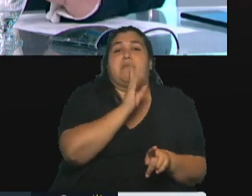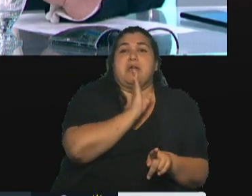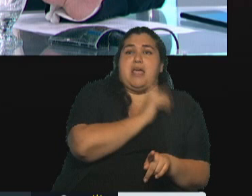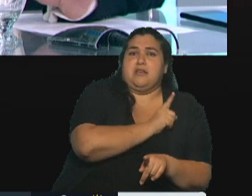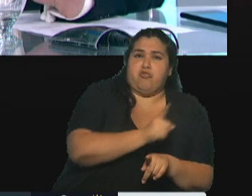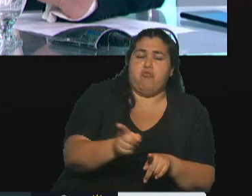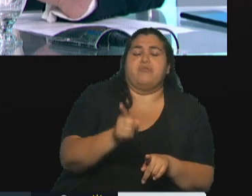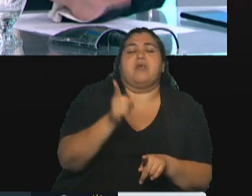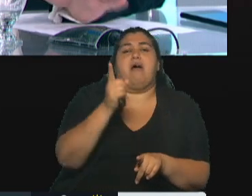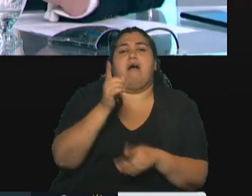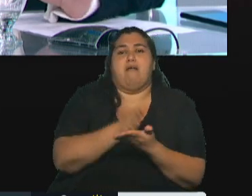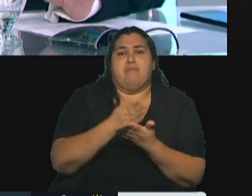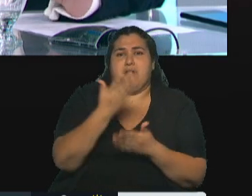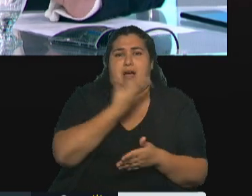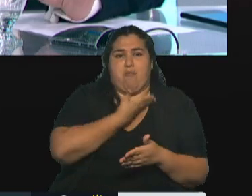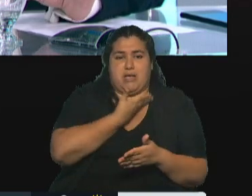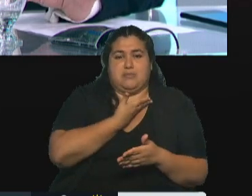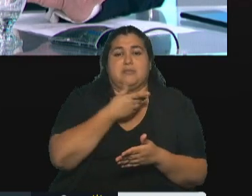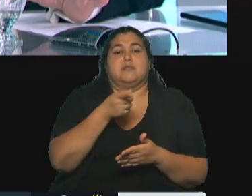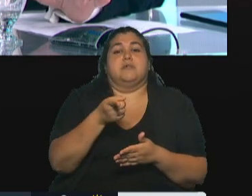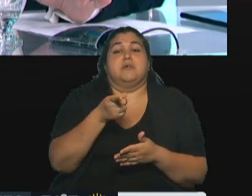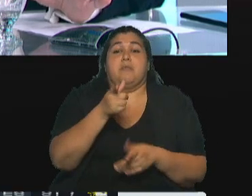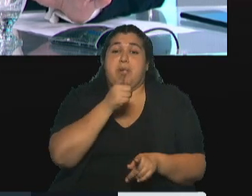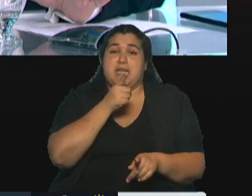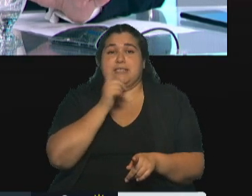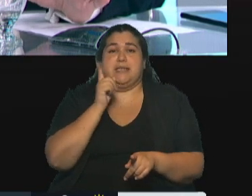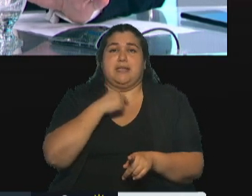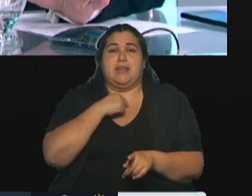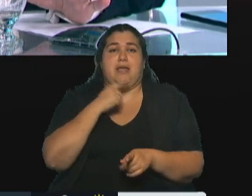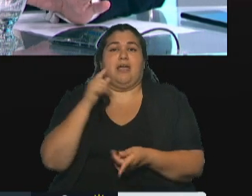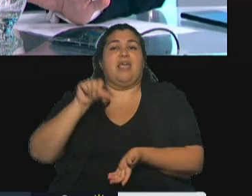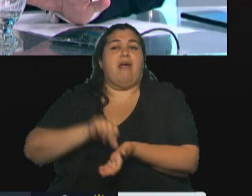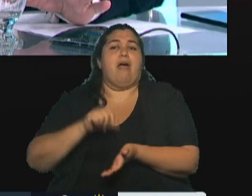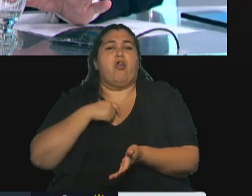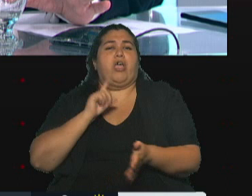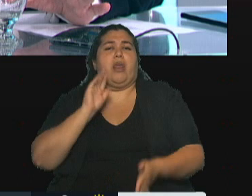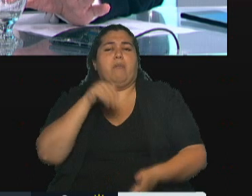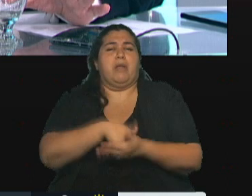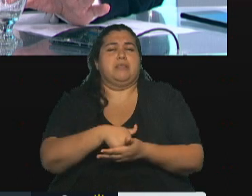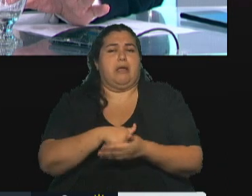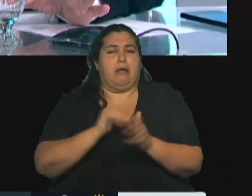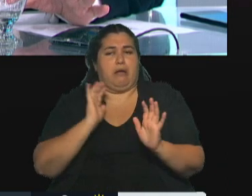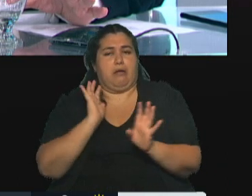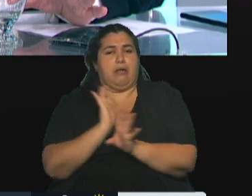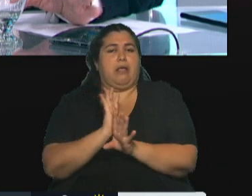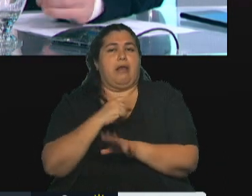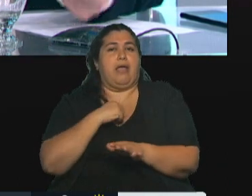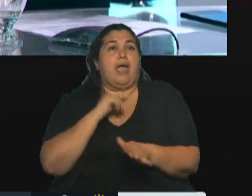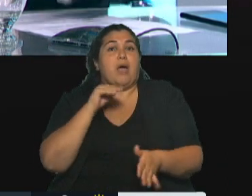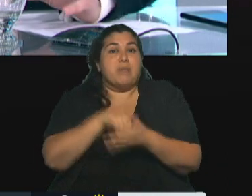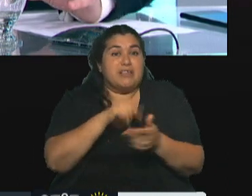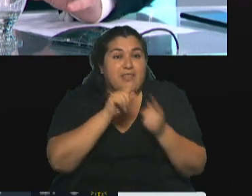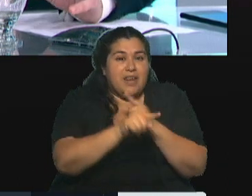por ahora todo indicaría que Irán no pretende participar directamente del conflicto,